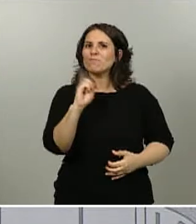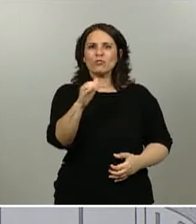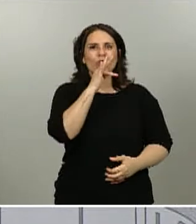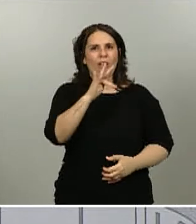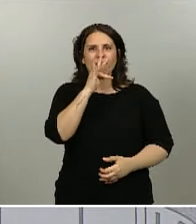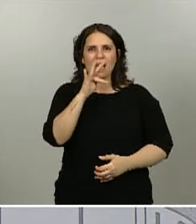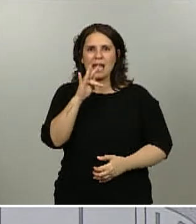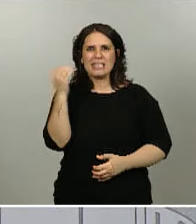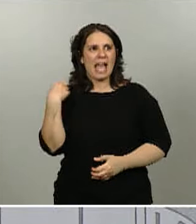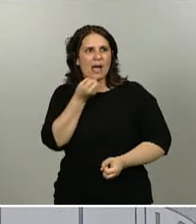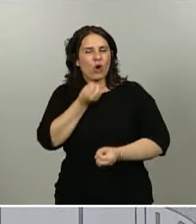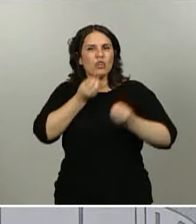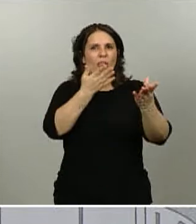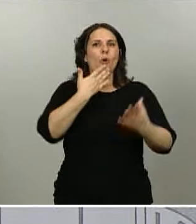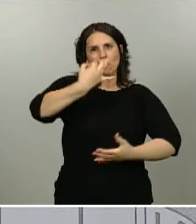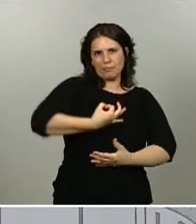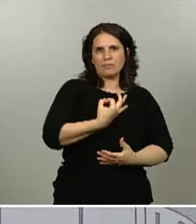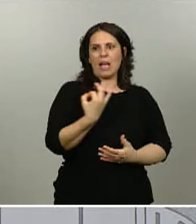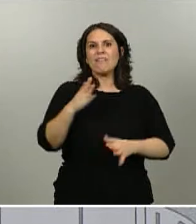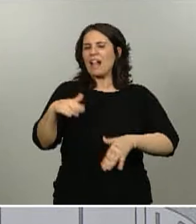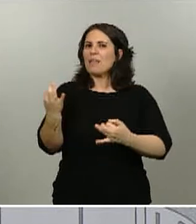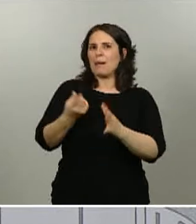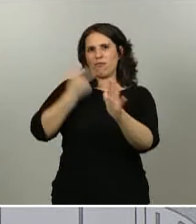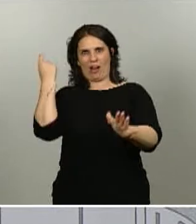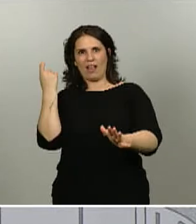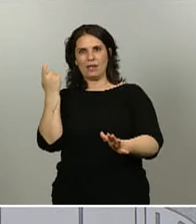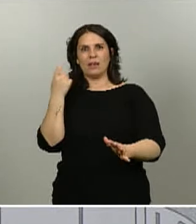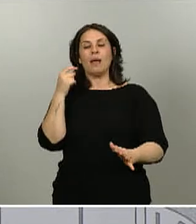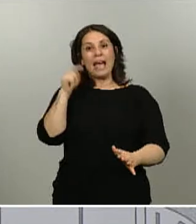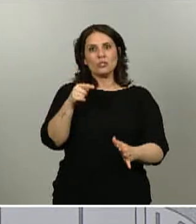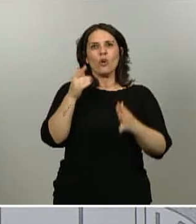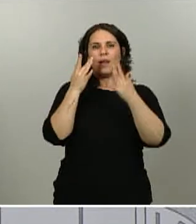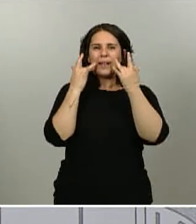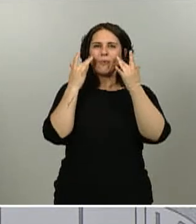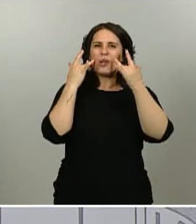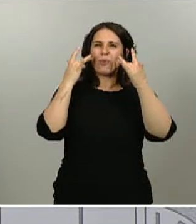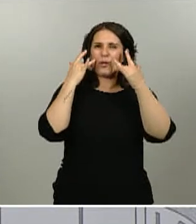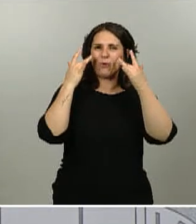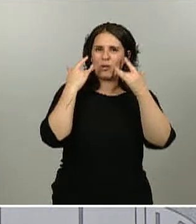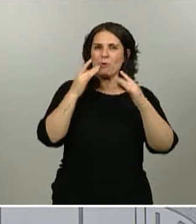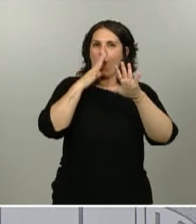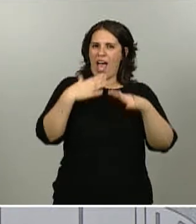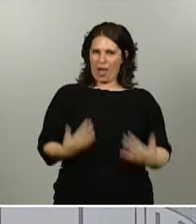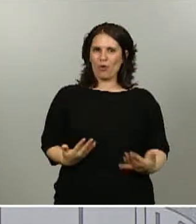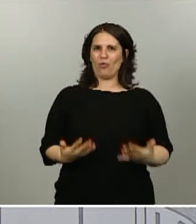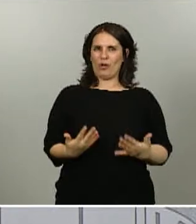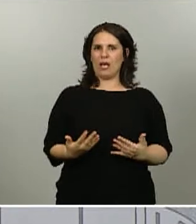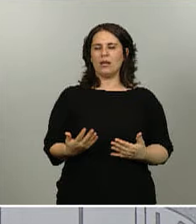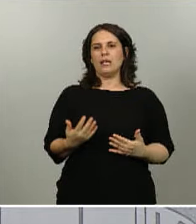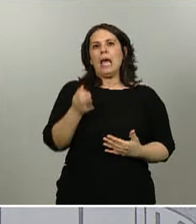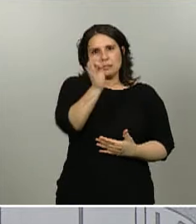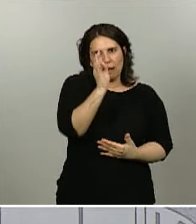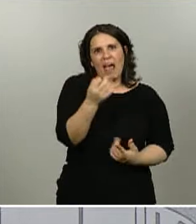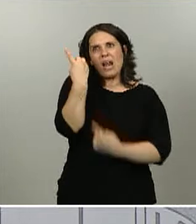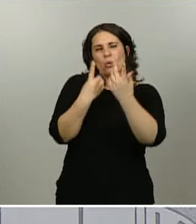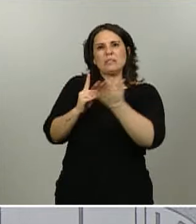en otro paquete. Y además tenemos, sí que es cierto que puede haber algún pequeño retraso de notificación en las bases de datos nuevas que